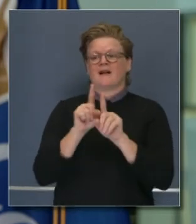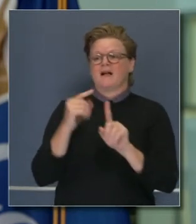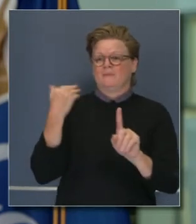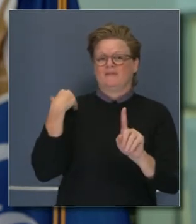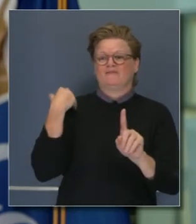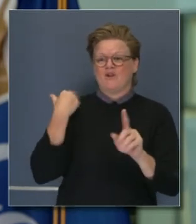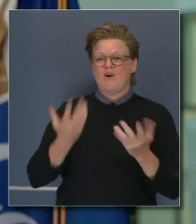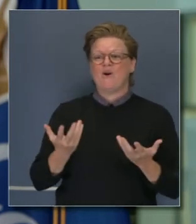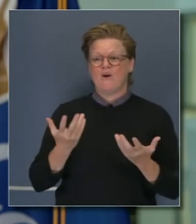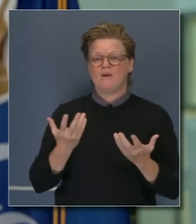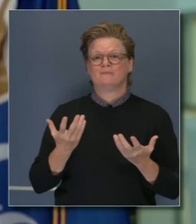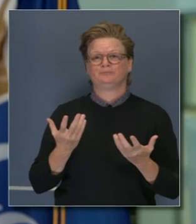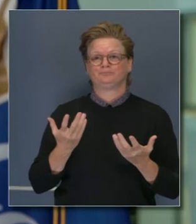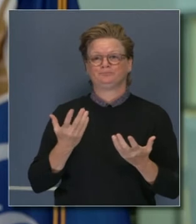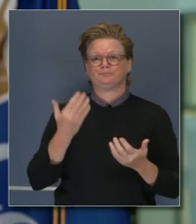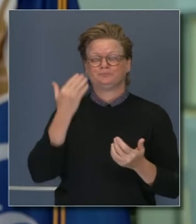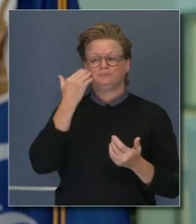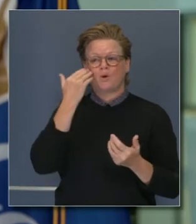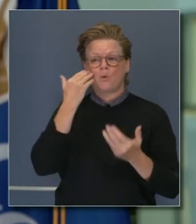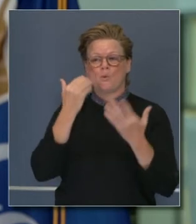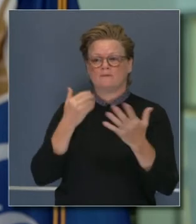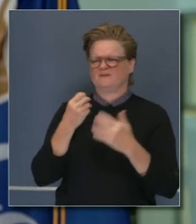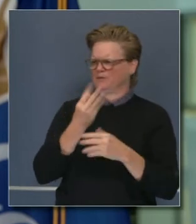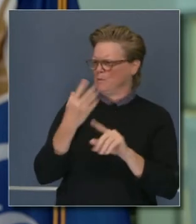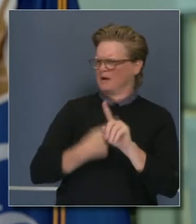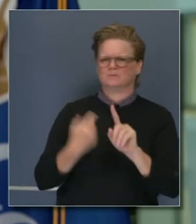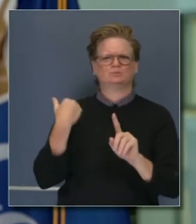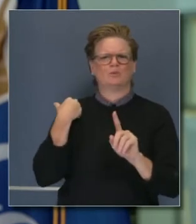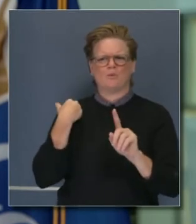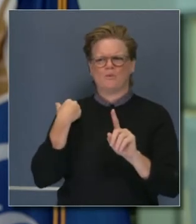como saben ustedes, hace algunos meses